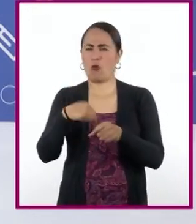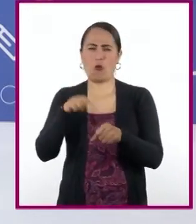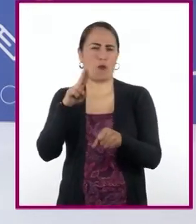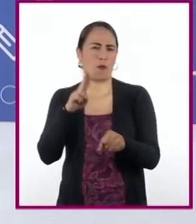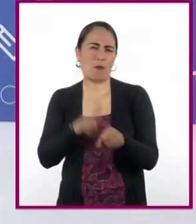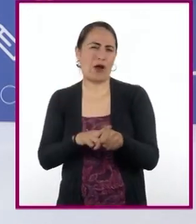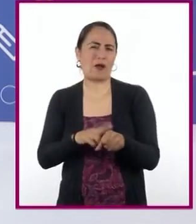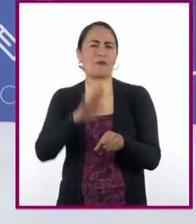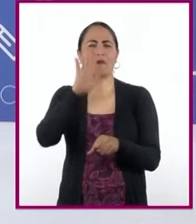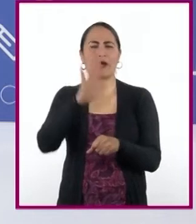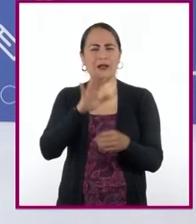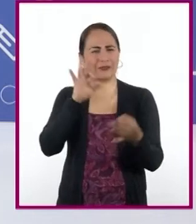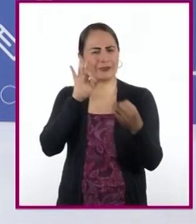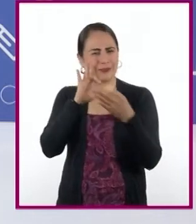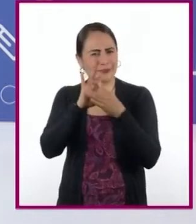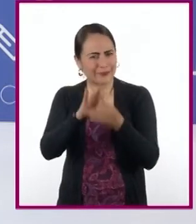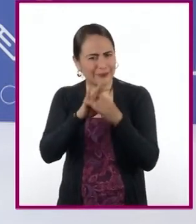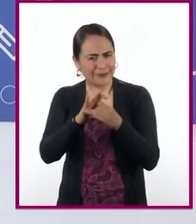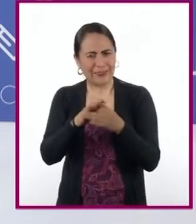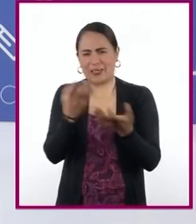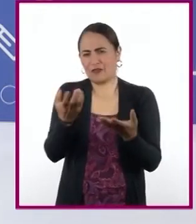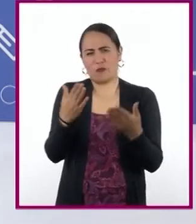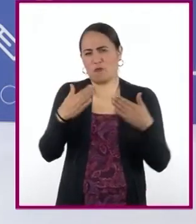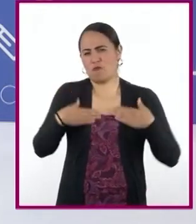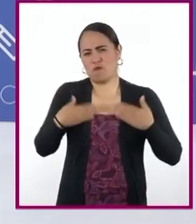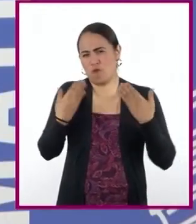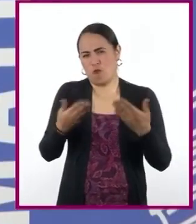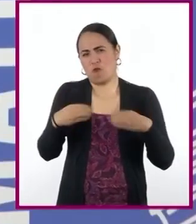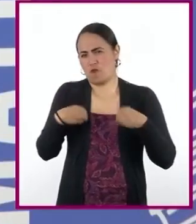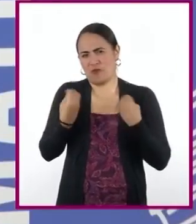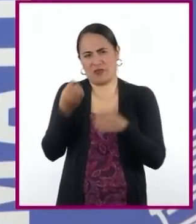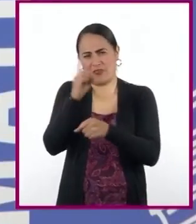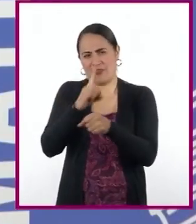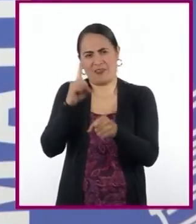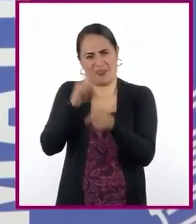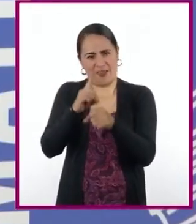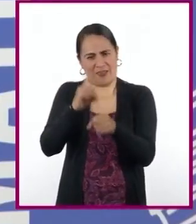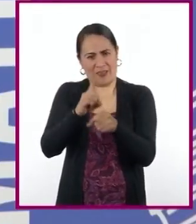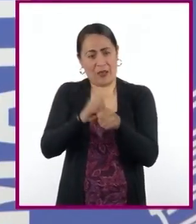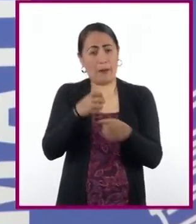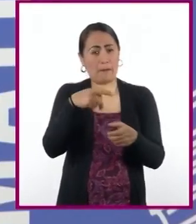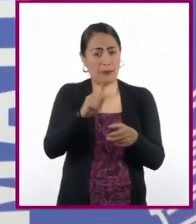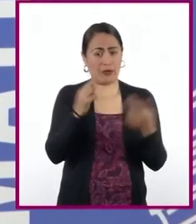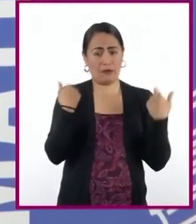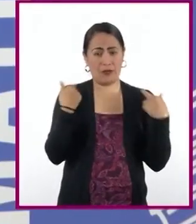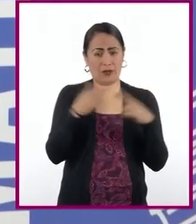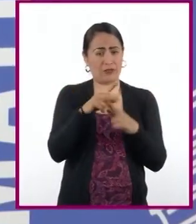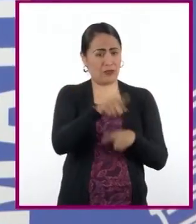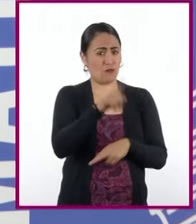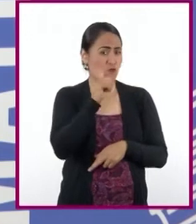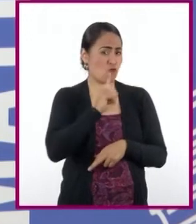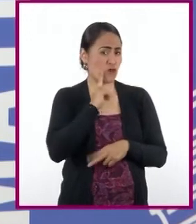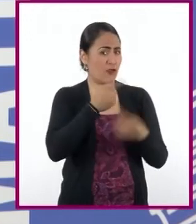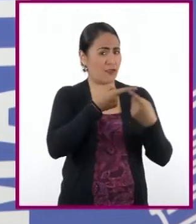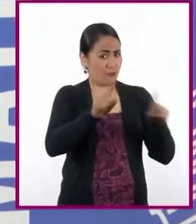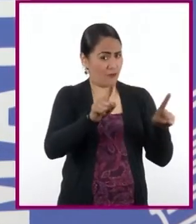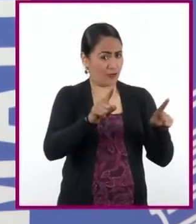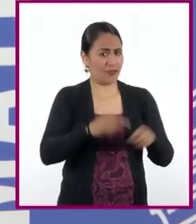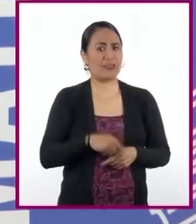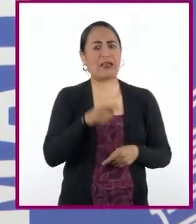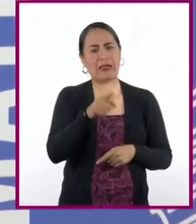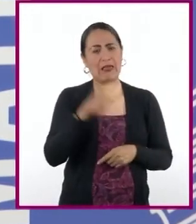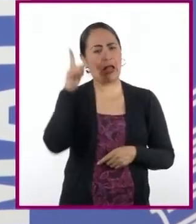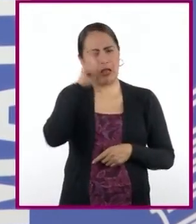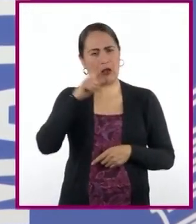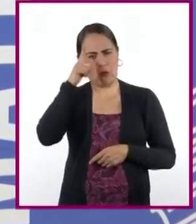de cercanía y un sentido más cotidiano. En cambio, el ejemplo que escribió la maestra Denise es con un lenguaje